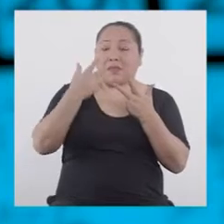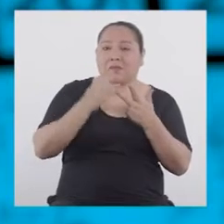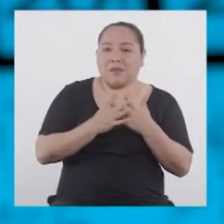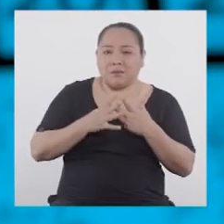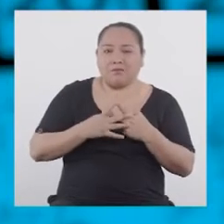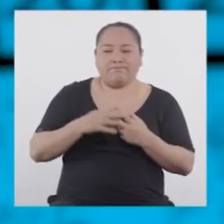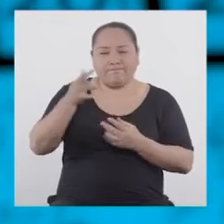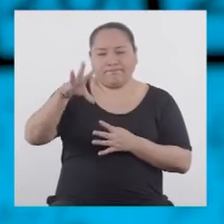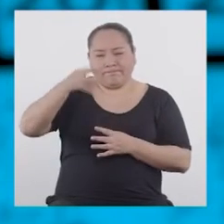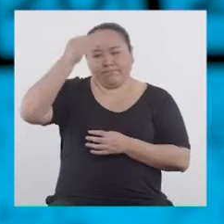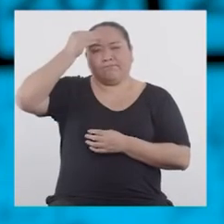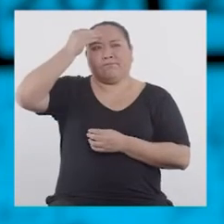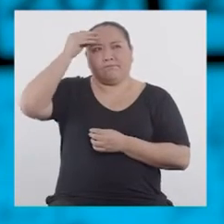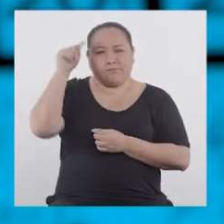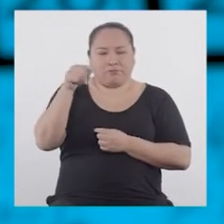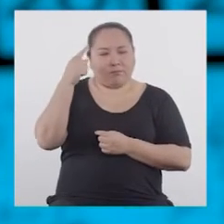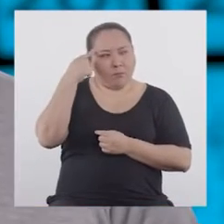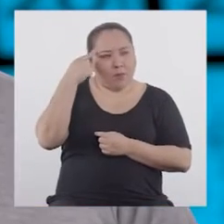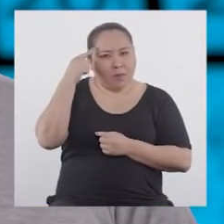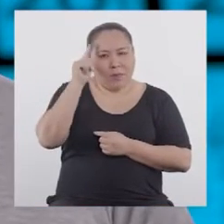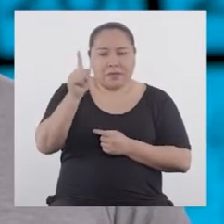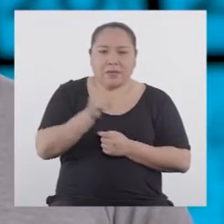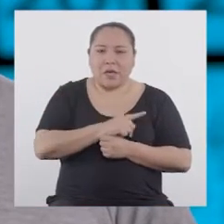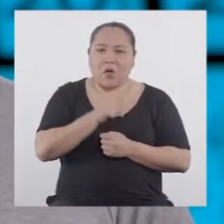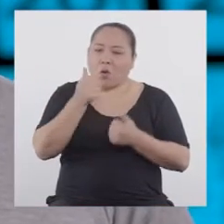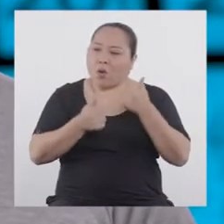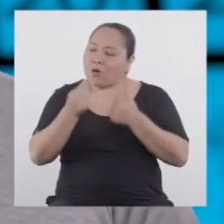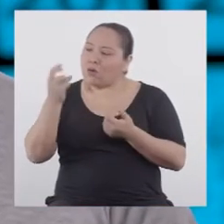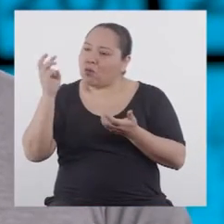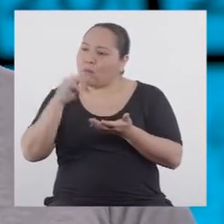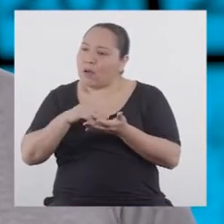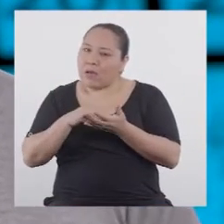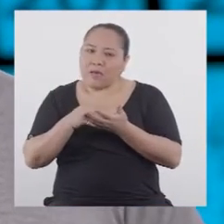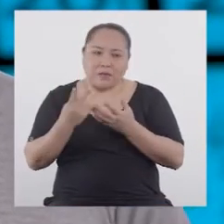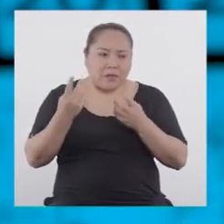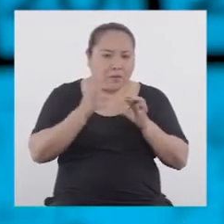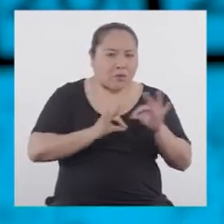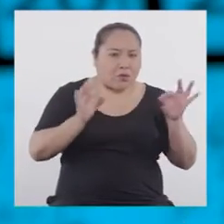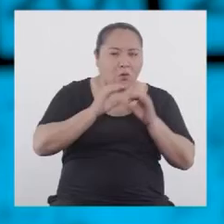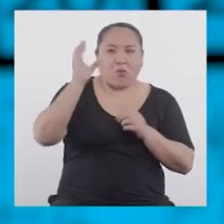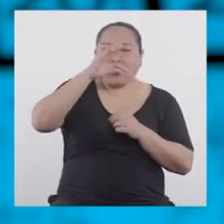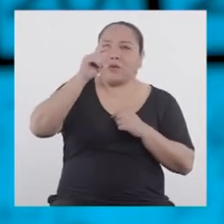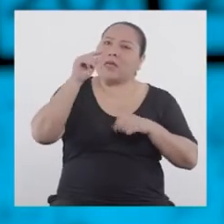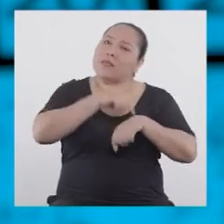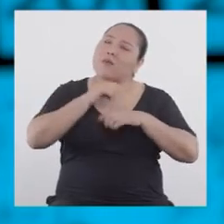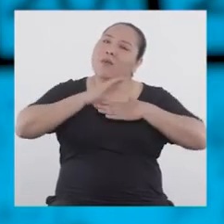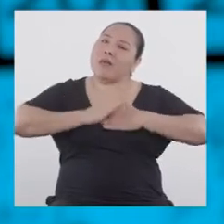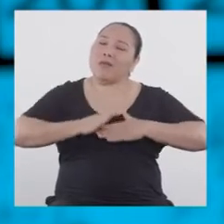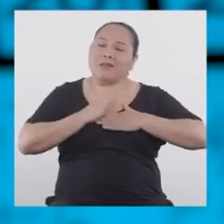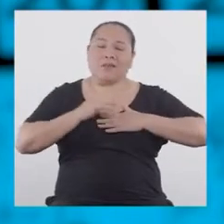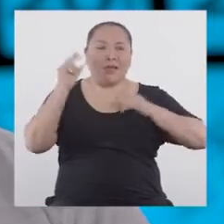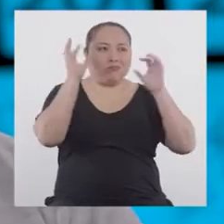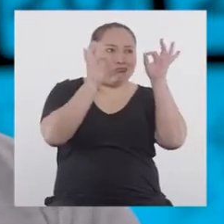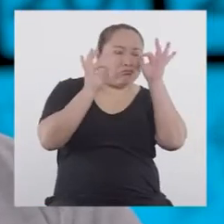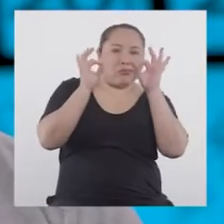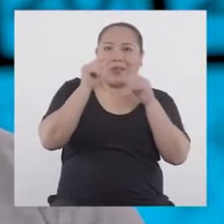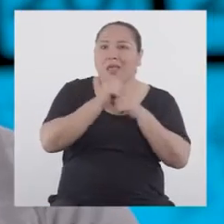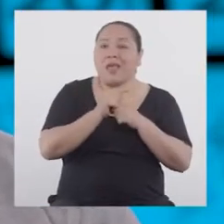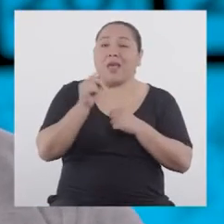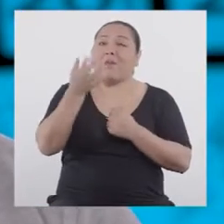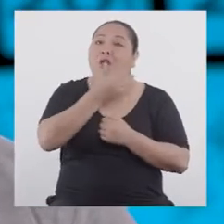abstracción. Enfocarnos en lo general e importante, como las horas que debes dedicar al estudio sin distracción. Busca tiempo para descansar y distraerte.